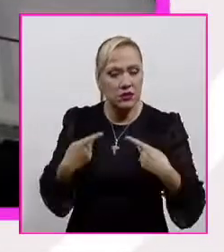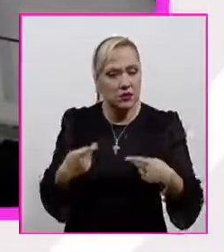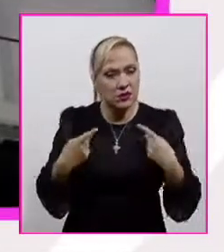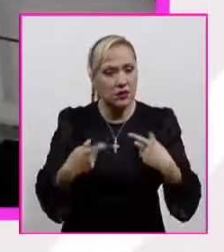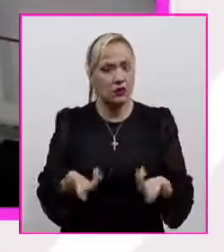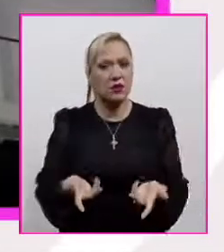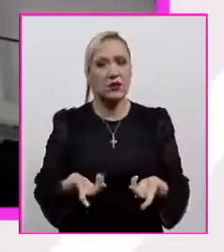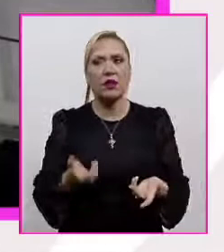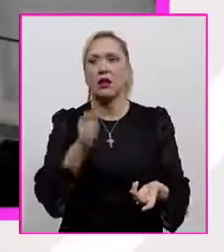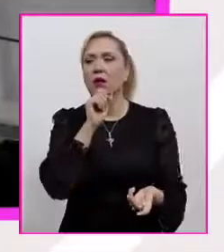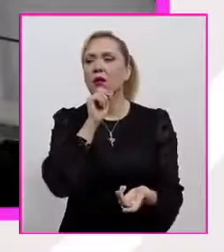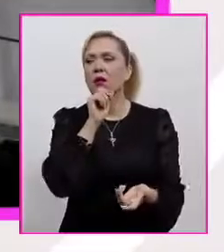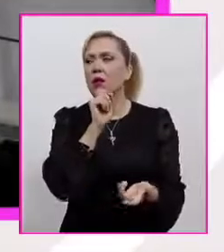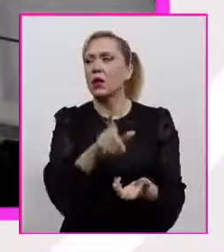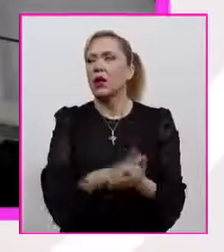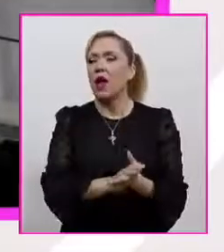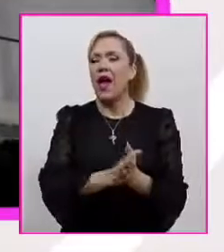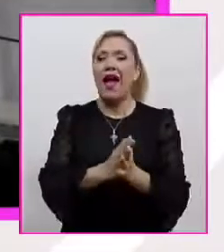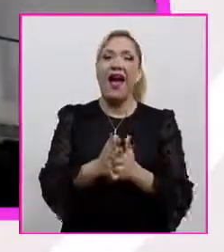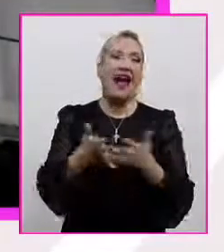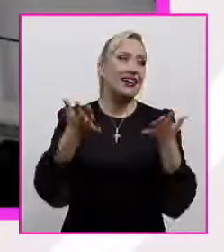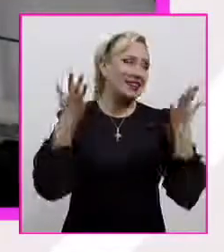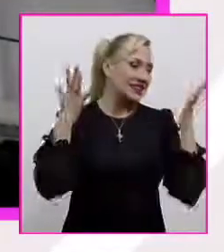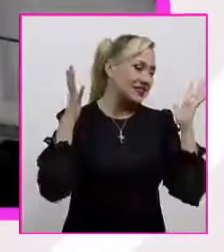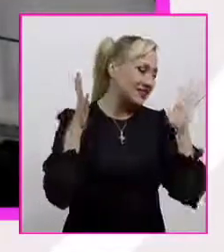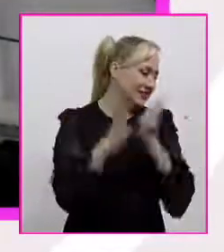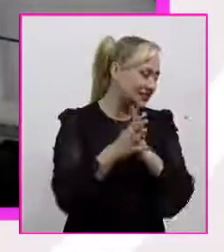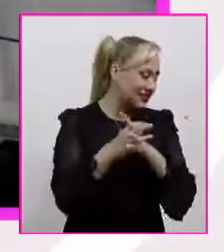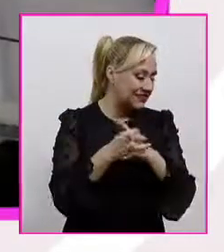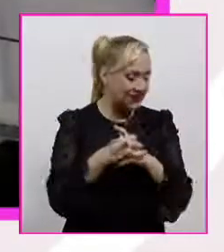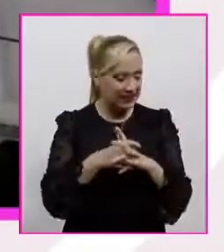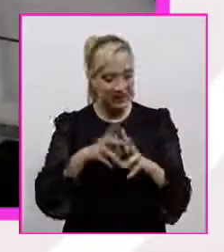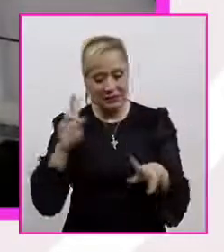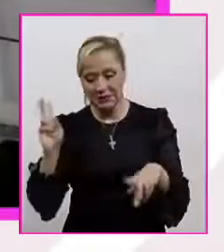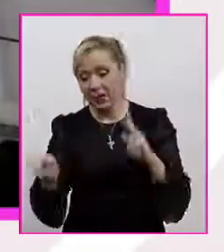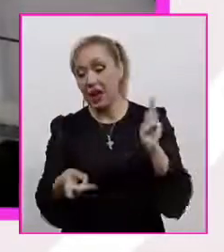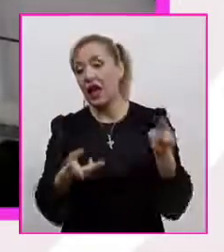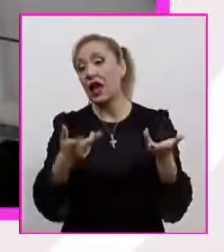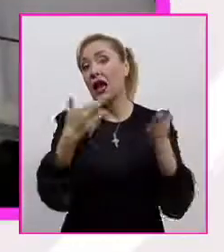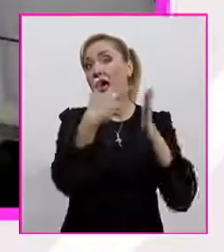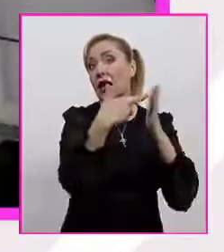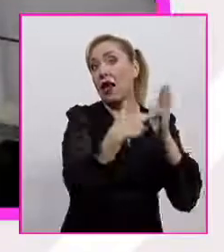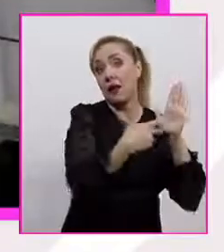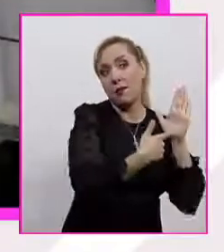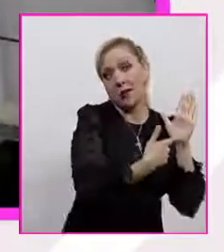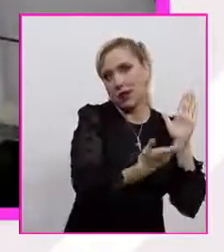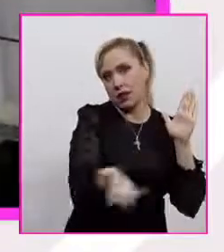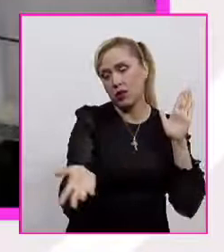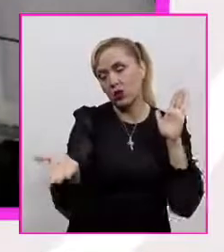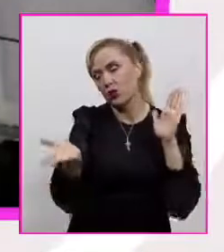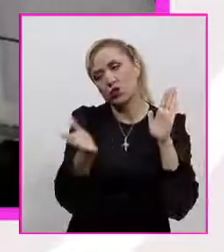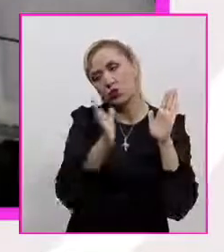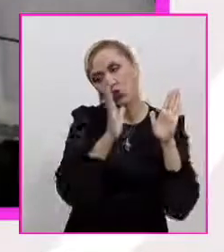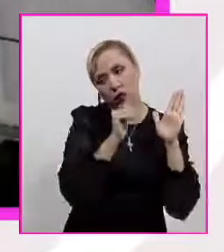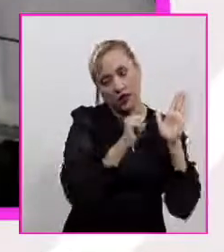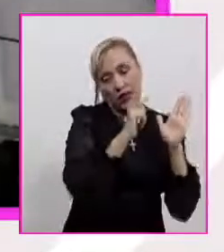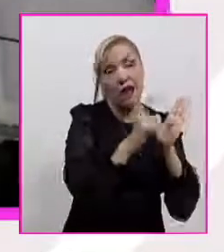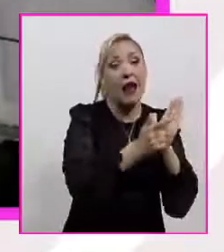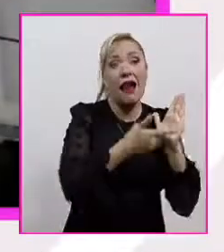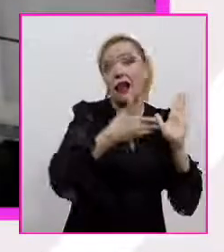se habla de dar justificaciones, por ejemplo, a la normatividad, a los reglamentos, a las leyes, que si bien